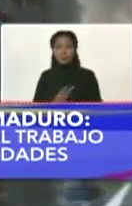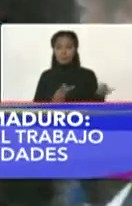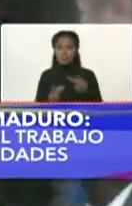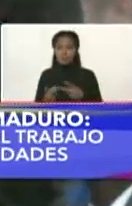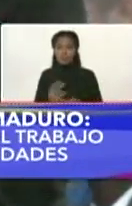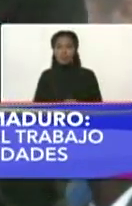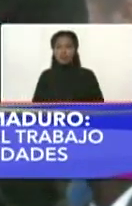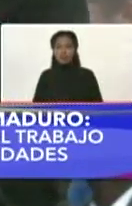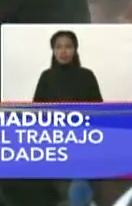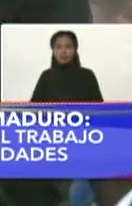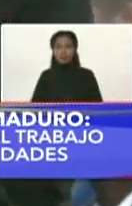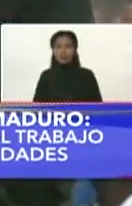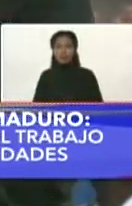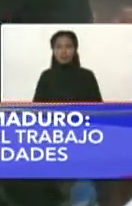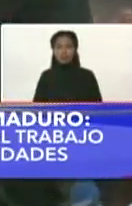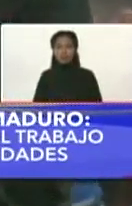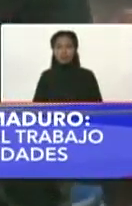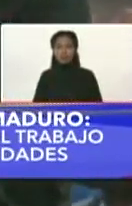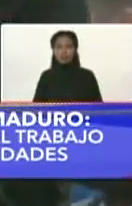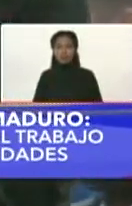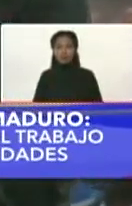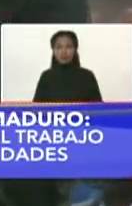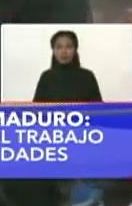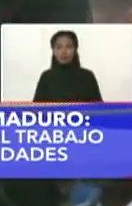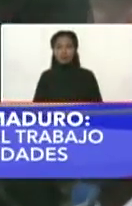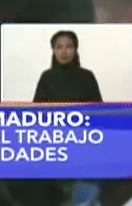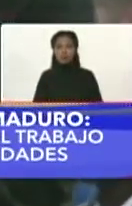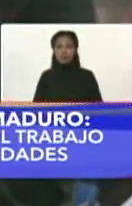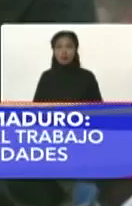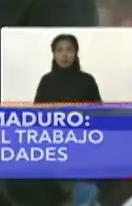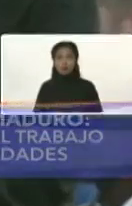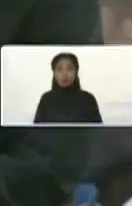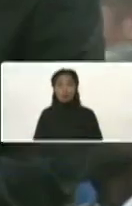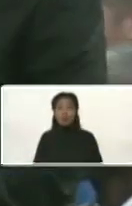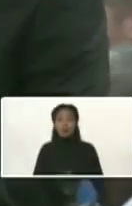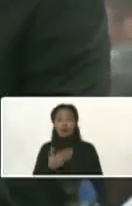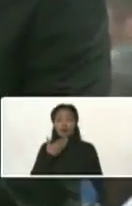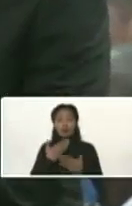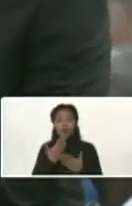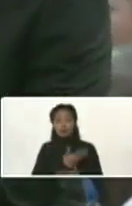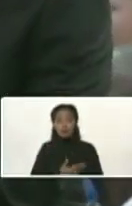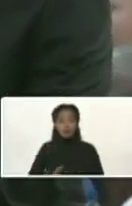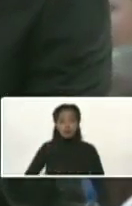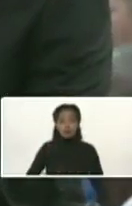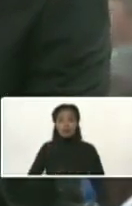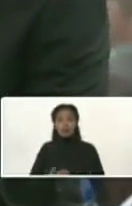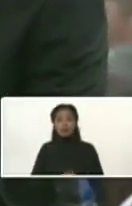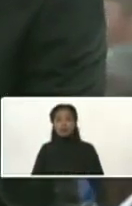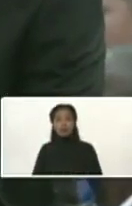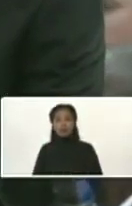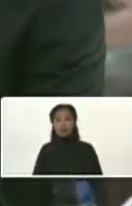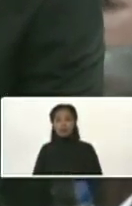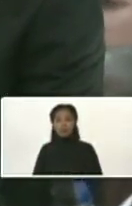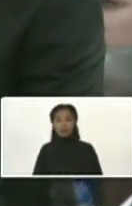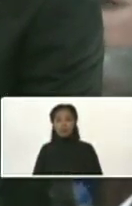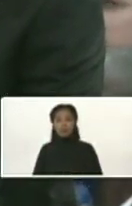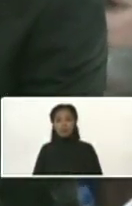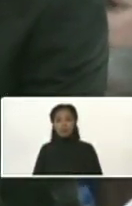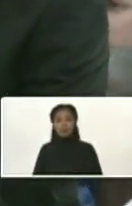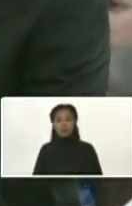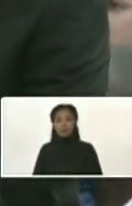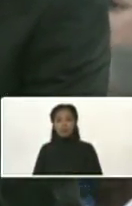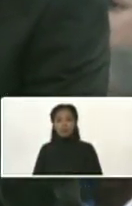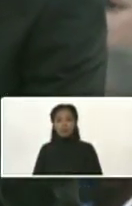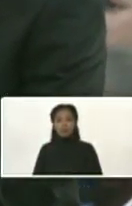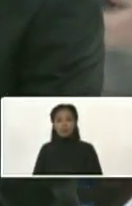Bienvenido. Merci beaucoup. Merci beaucoup. Señor presidente. Gracias, señor presidente. L'important pour nous présent là